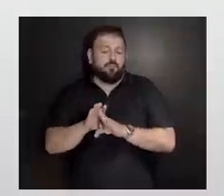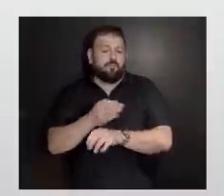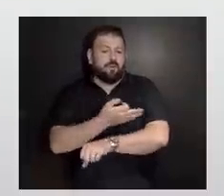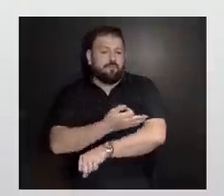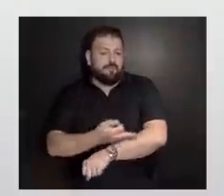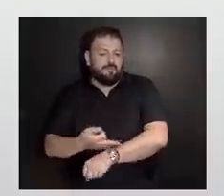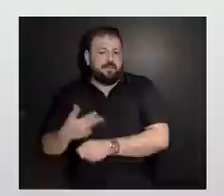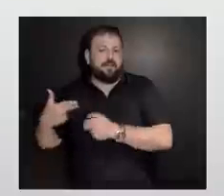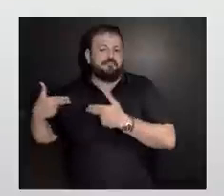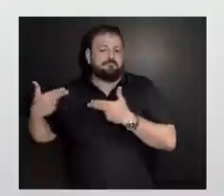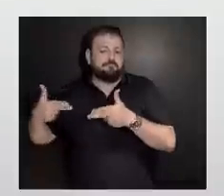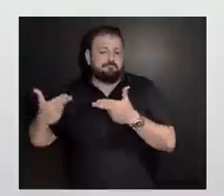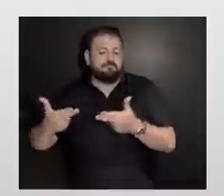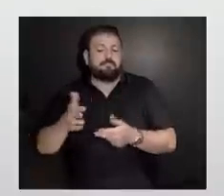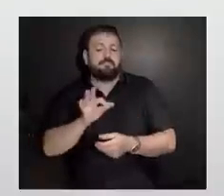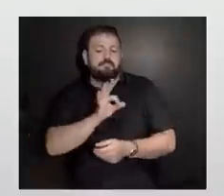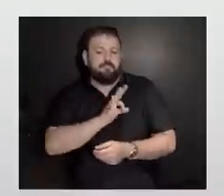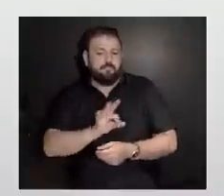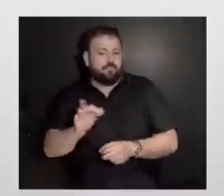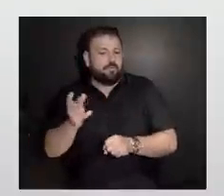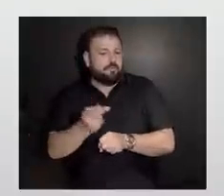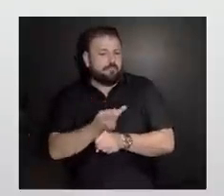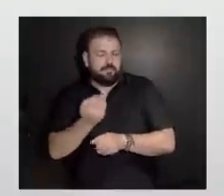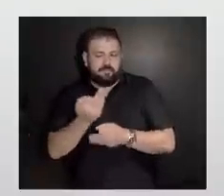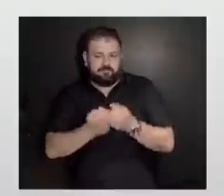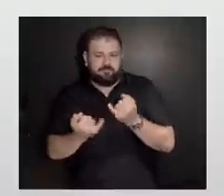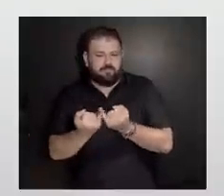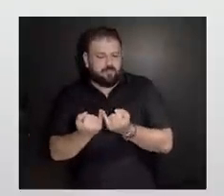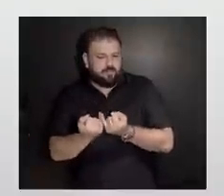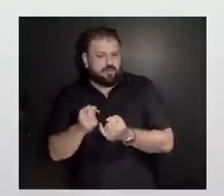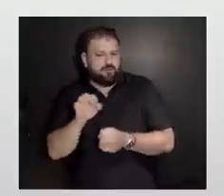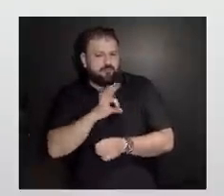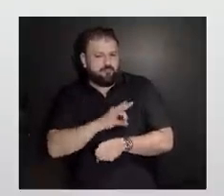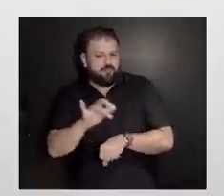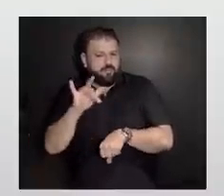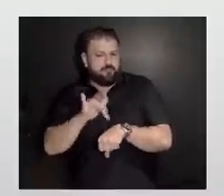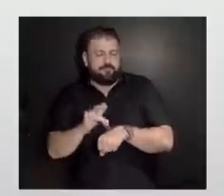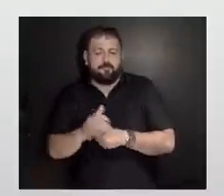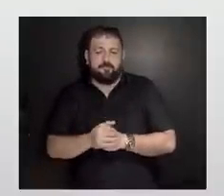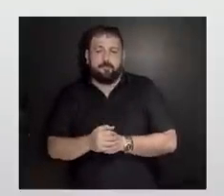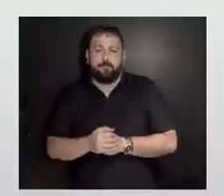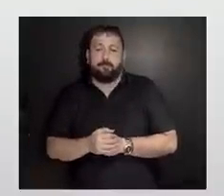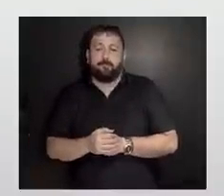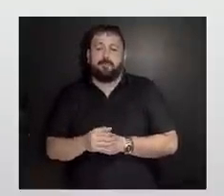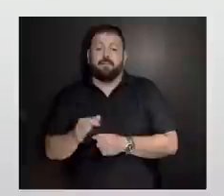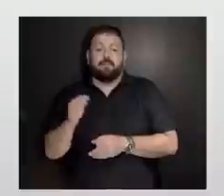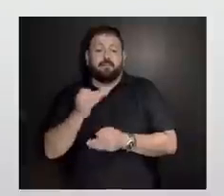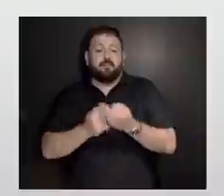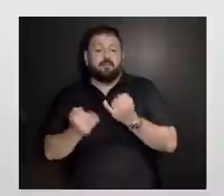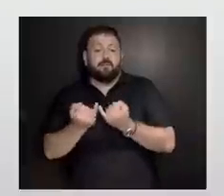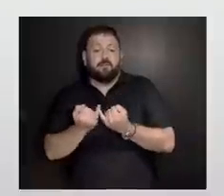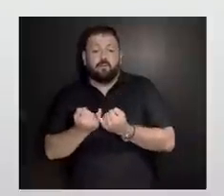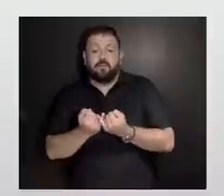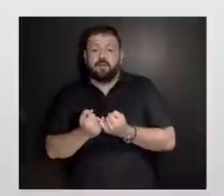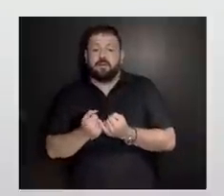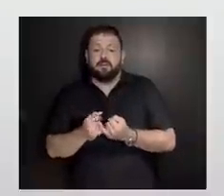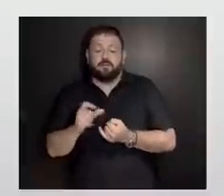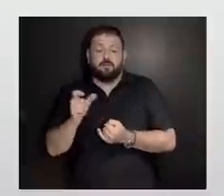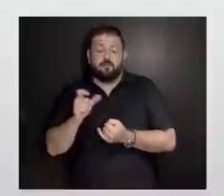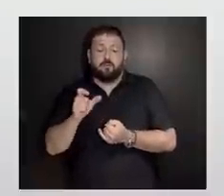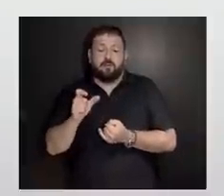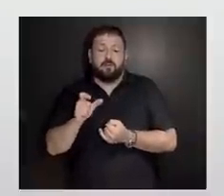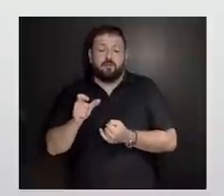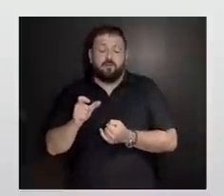que tengamos, puede influir en el desarrollo de esta condición. También la etnia de alto riesgo, o sea, por ejemplo, se asocia